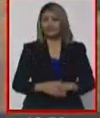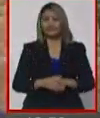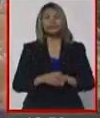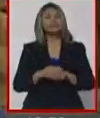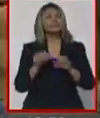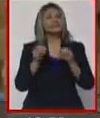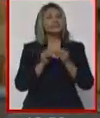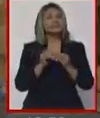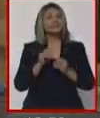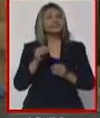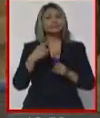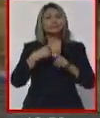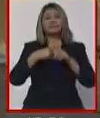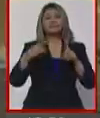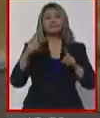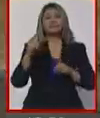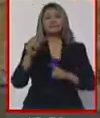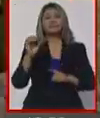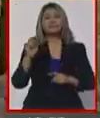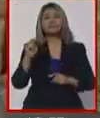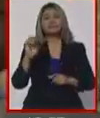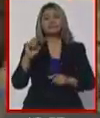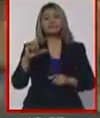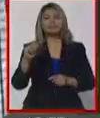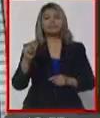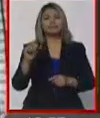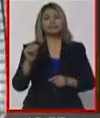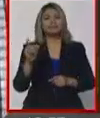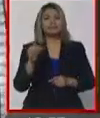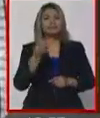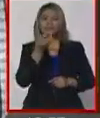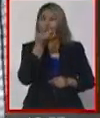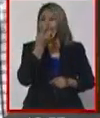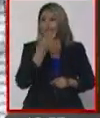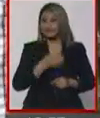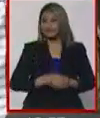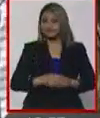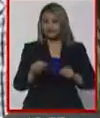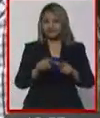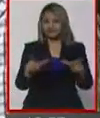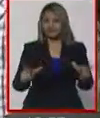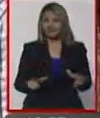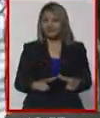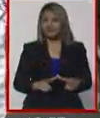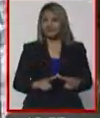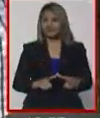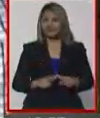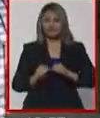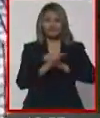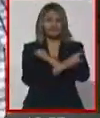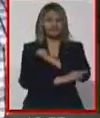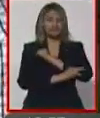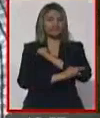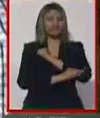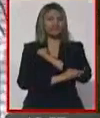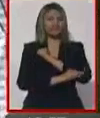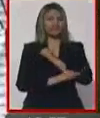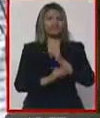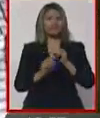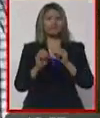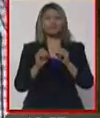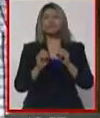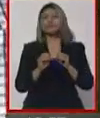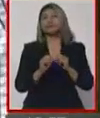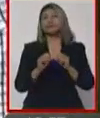la incautación de más de media tonelada de cocaína. En la jurisdicción del municipio de La Guardia, en el condominio